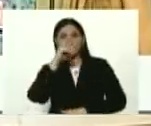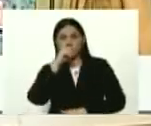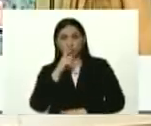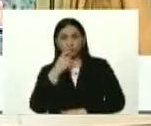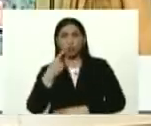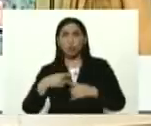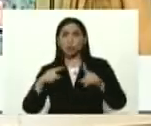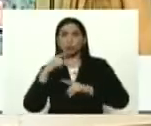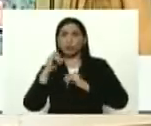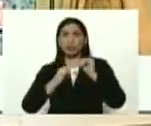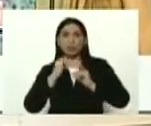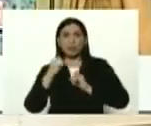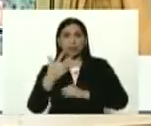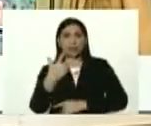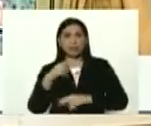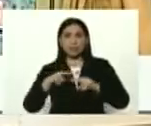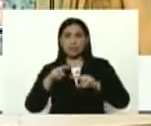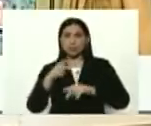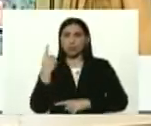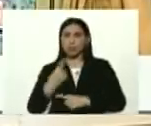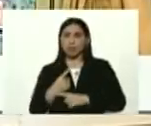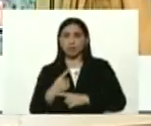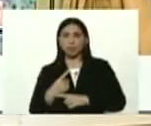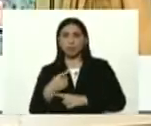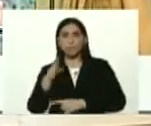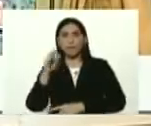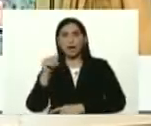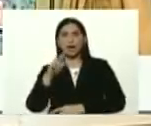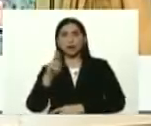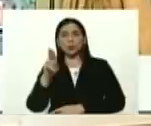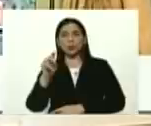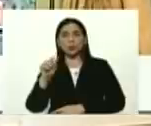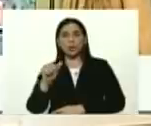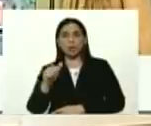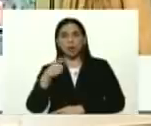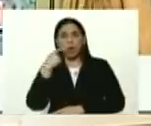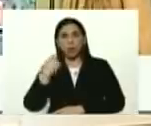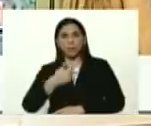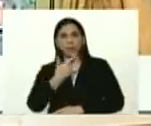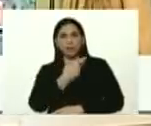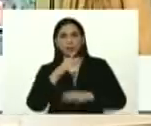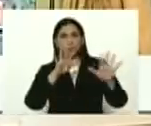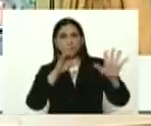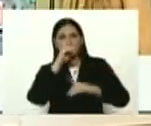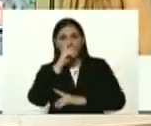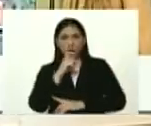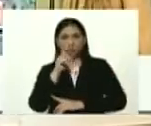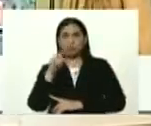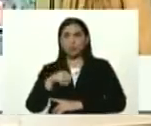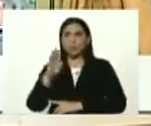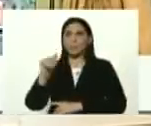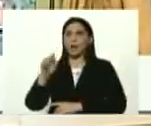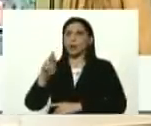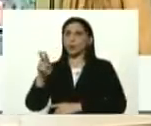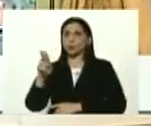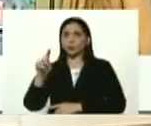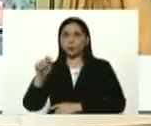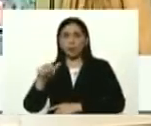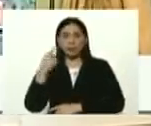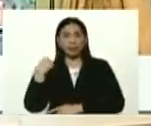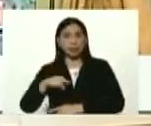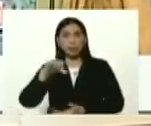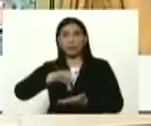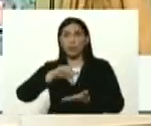nené, tres niños tenemos aquí en las minas de Baruta. Hombre de 39 años, minas de Baruta, tenemos un foco en las minas de